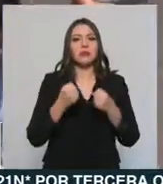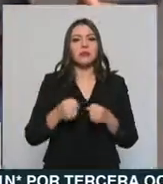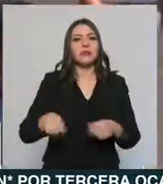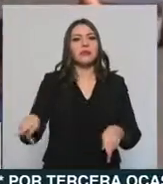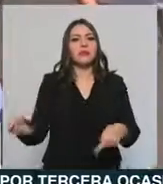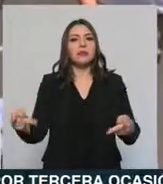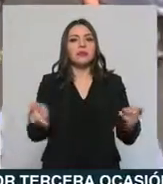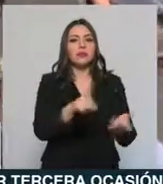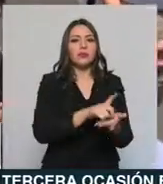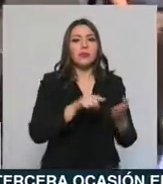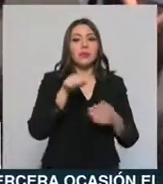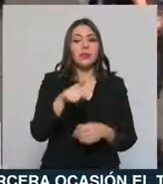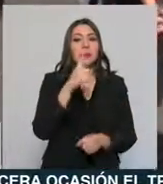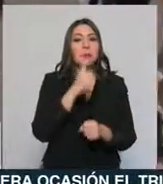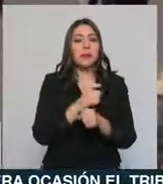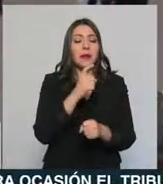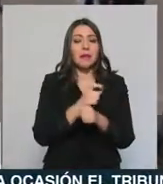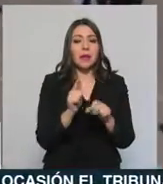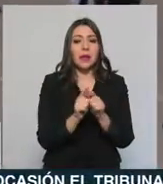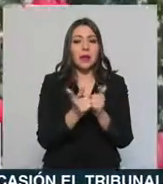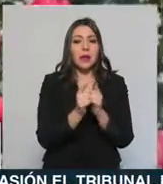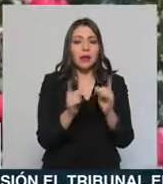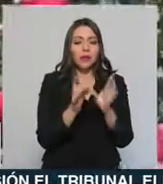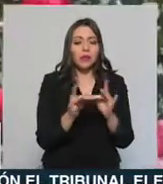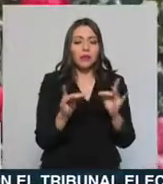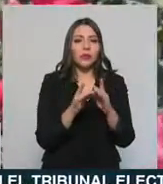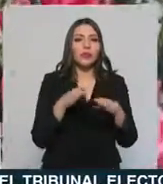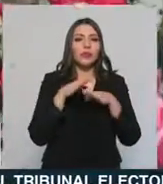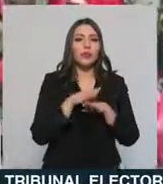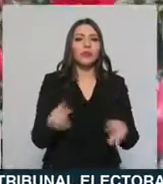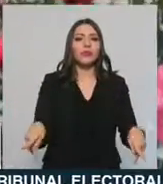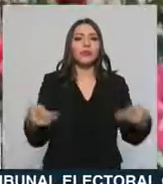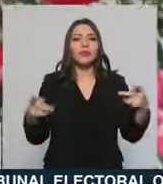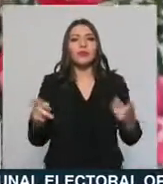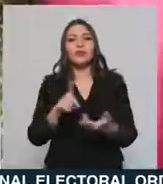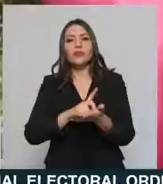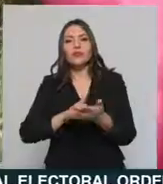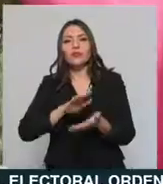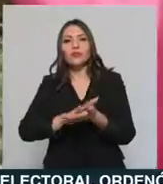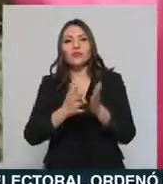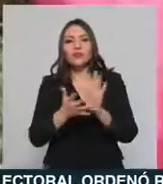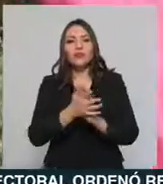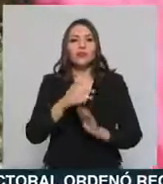sobre delincuencia organizada en la Ciudad de México. Mariana Sánchez, 21 Noticias.